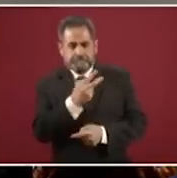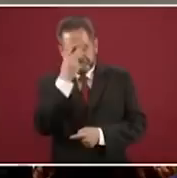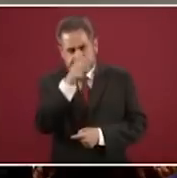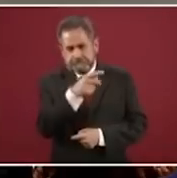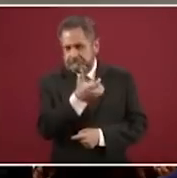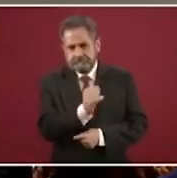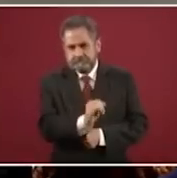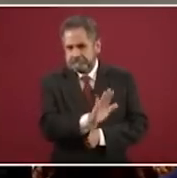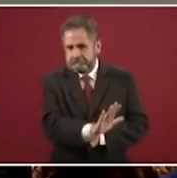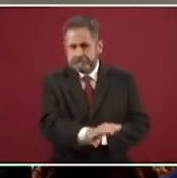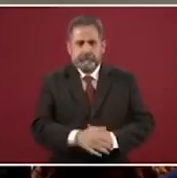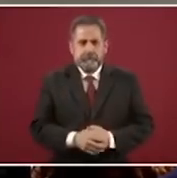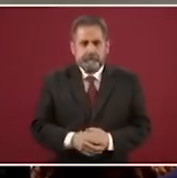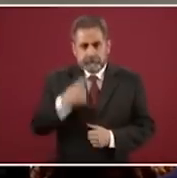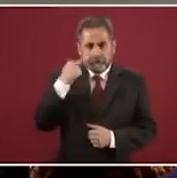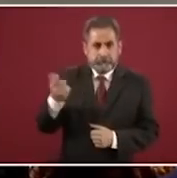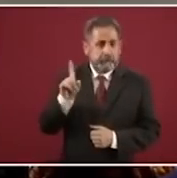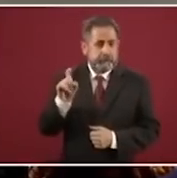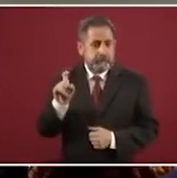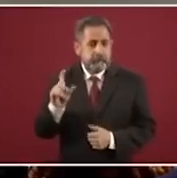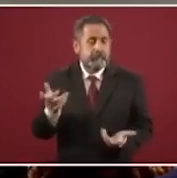Miren lo del agua,